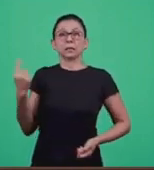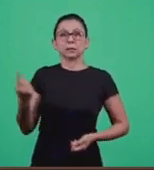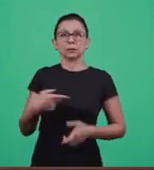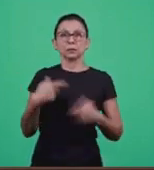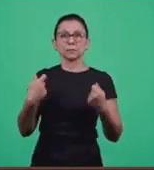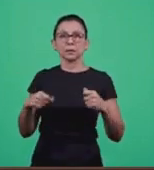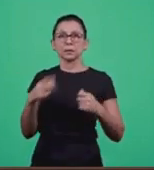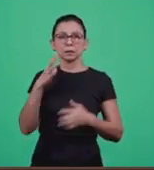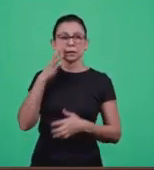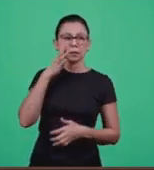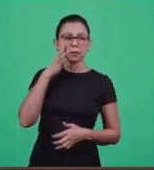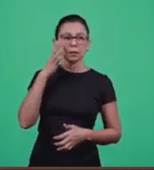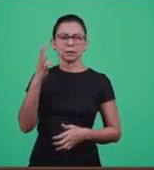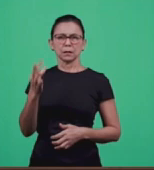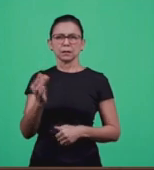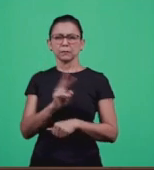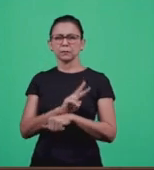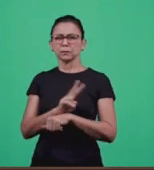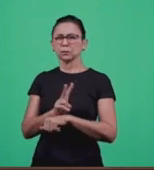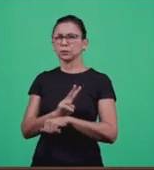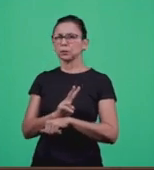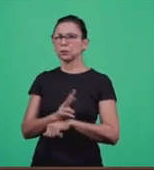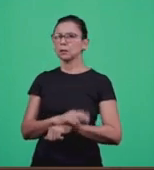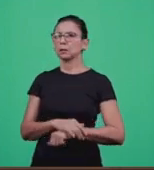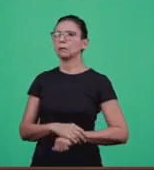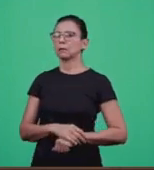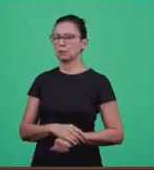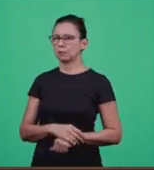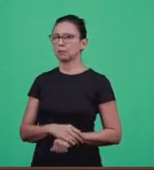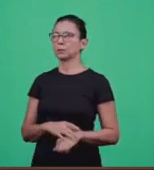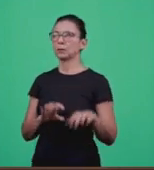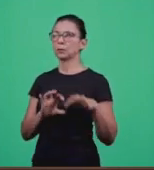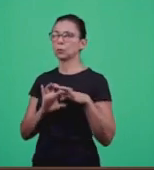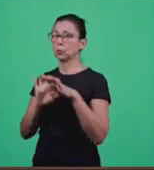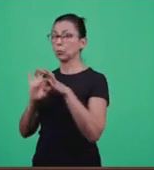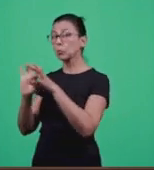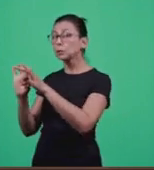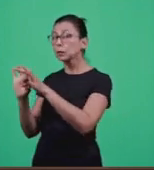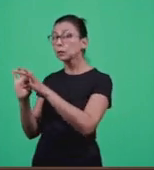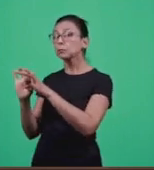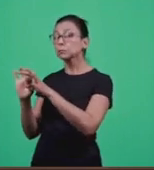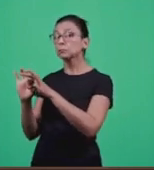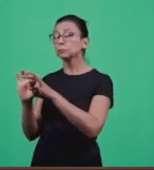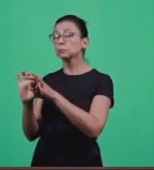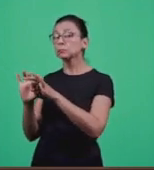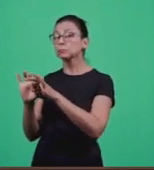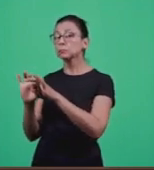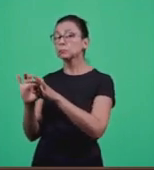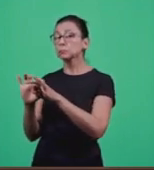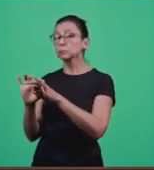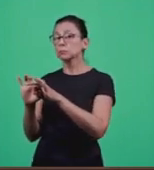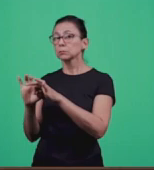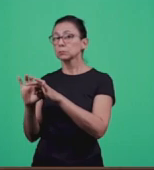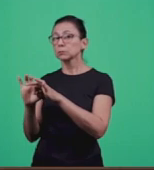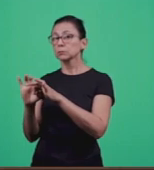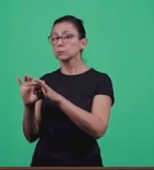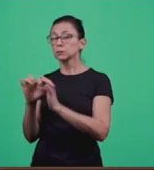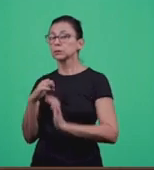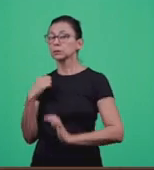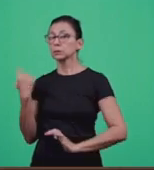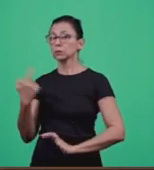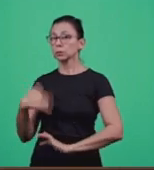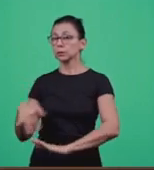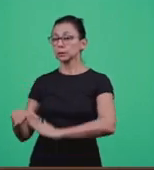vencer todas esas cosas. Y nosotros necesitamos estar atentos, porque nuestra comunión como